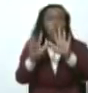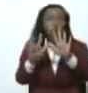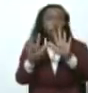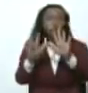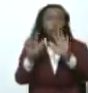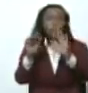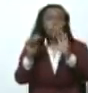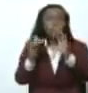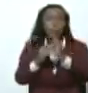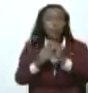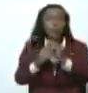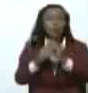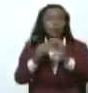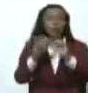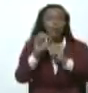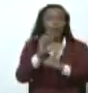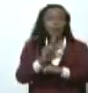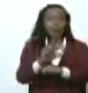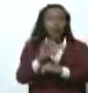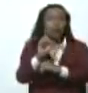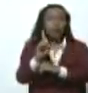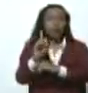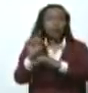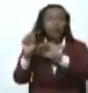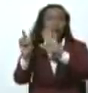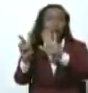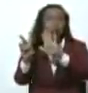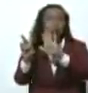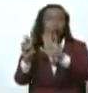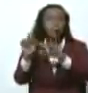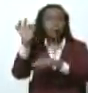68.317 para un porcentaje de